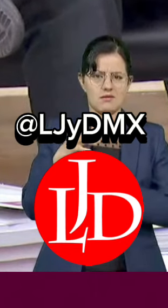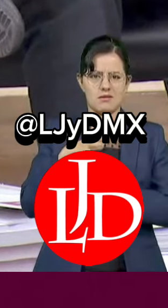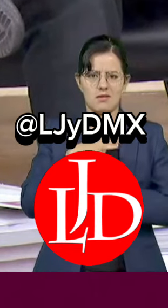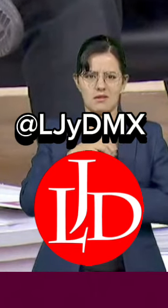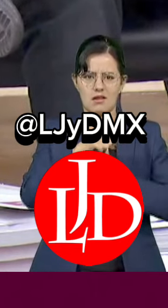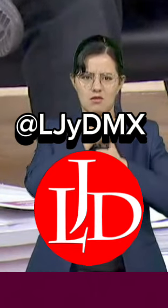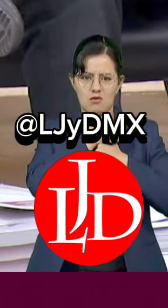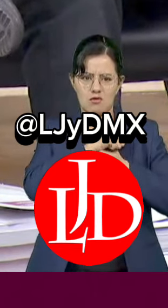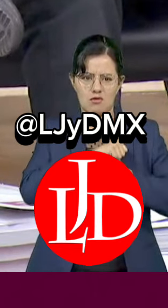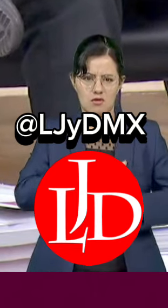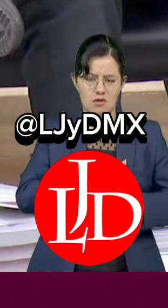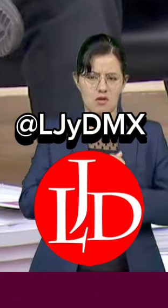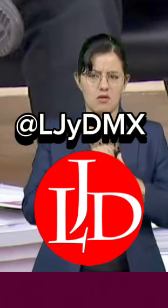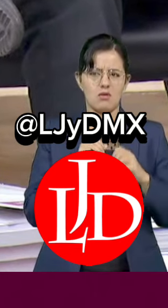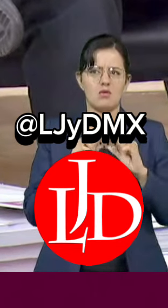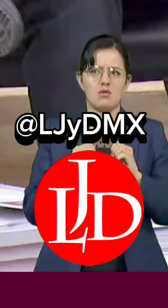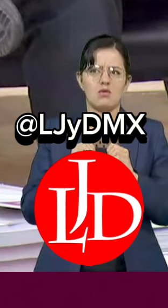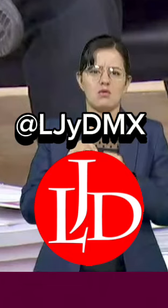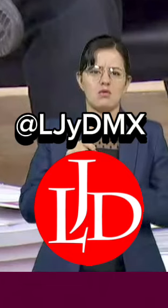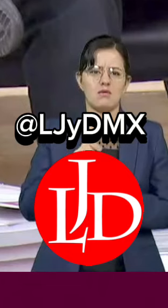de lanzamiento mucho más